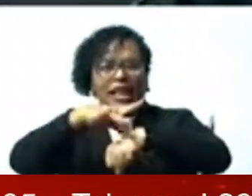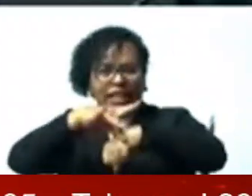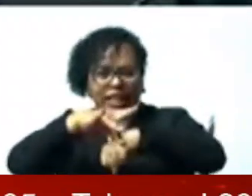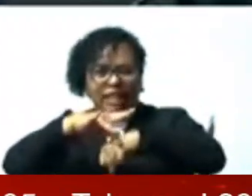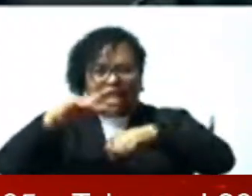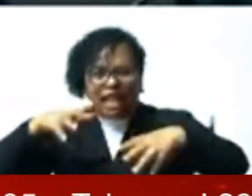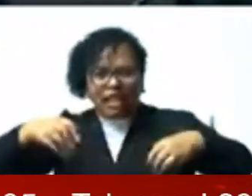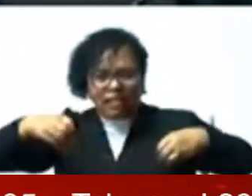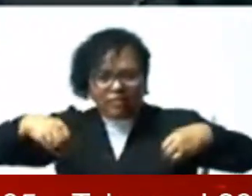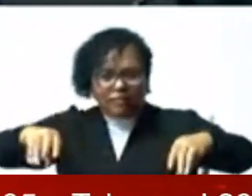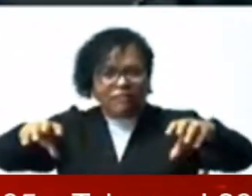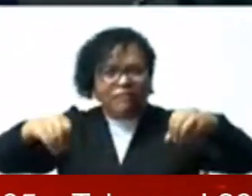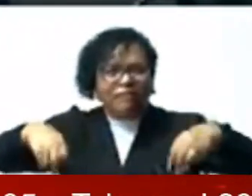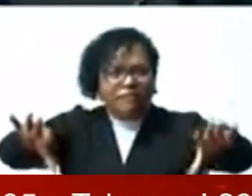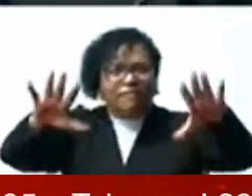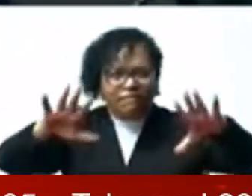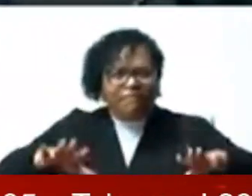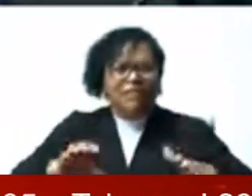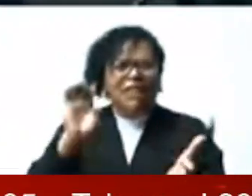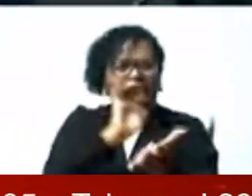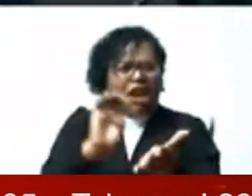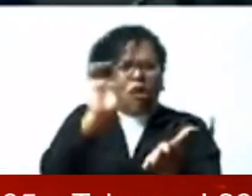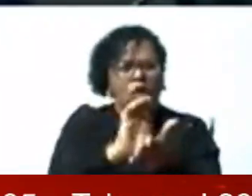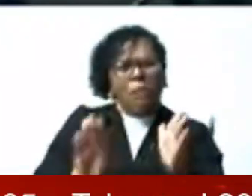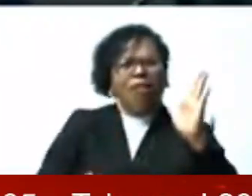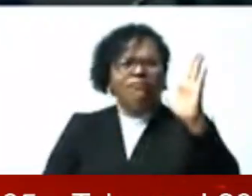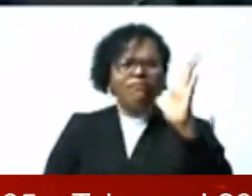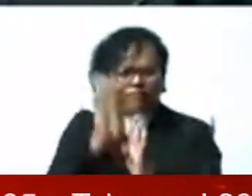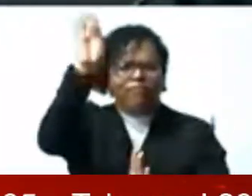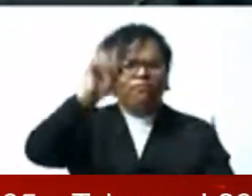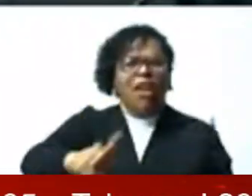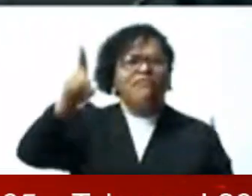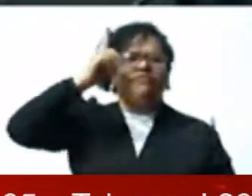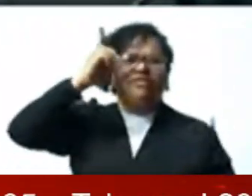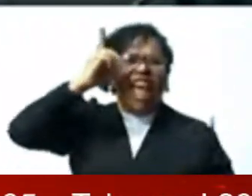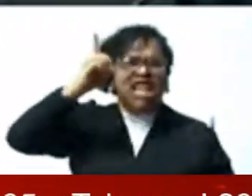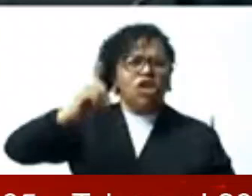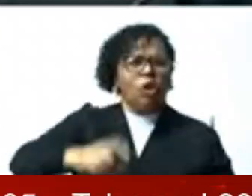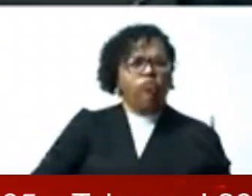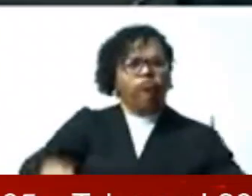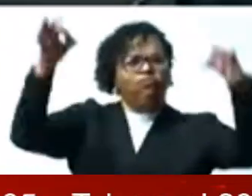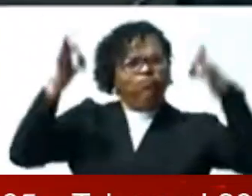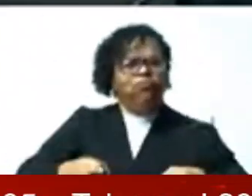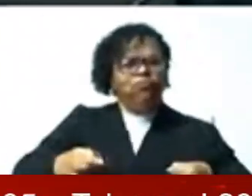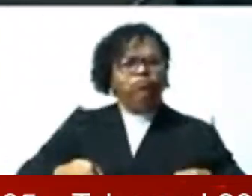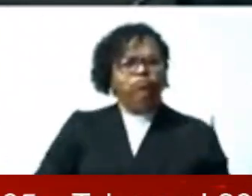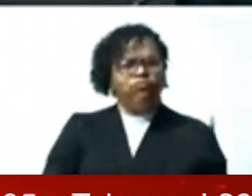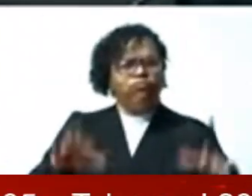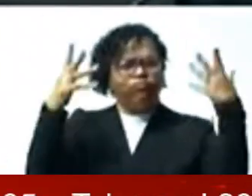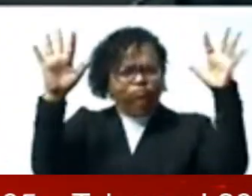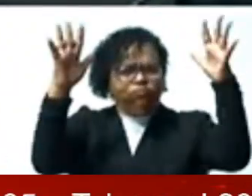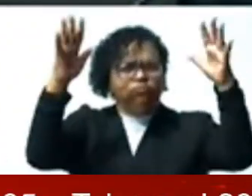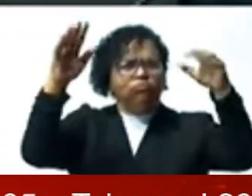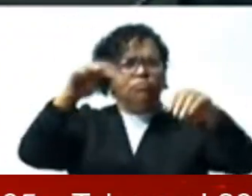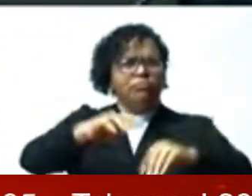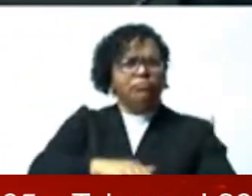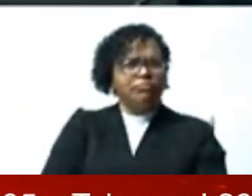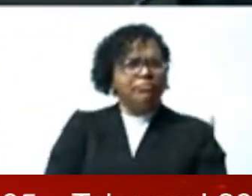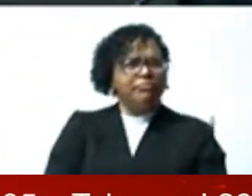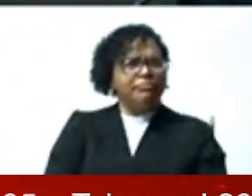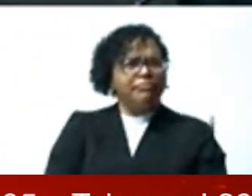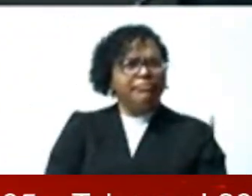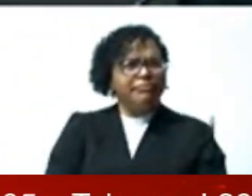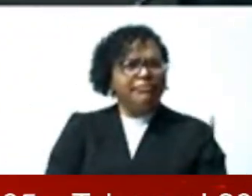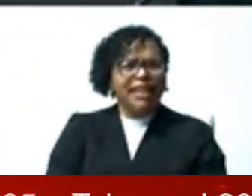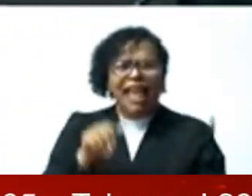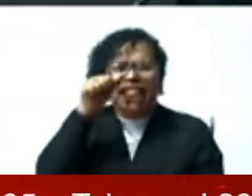la revolución económica de este país que el licenciado Danilo Medina Sánchez aplicó a este país. No es para nadie,